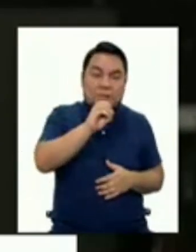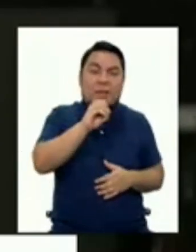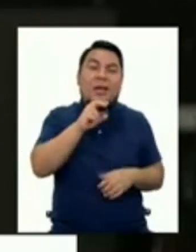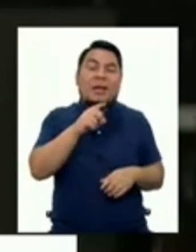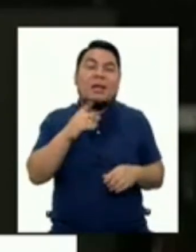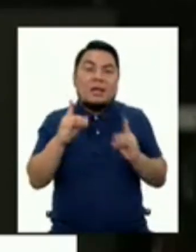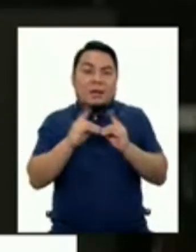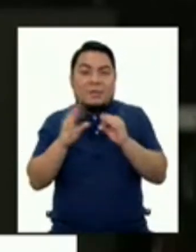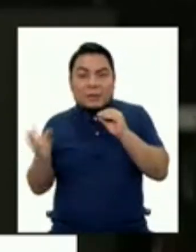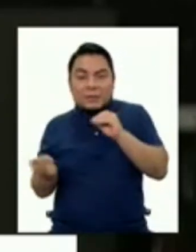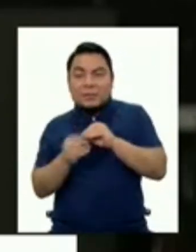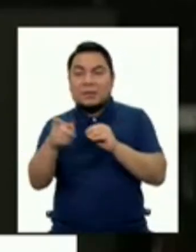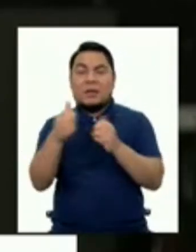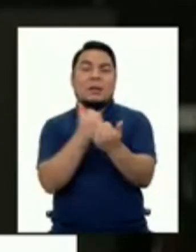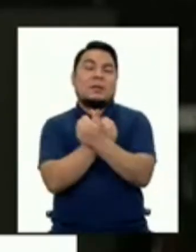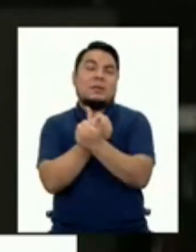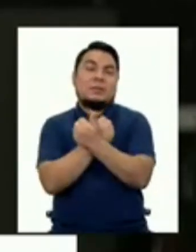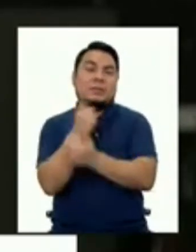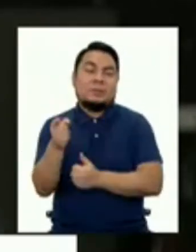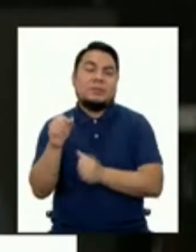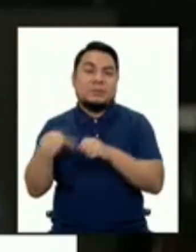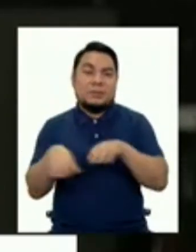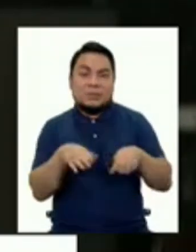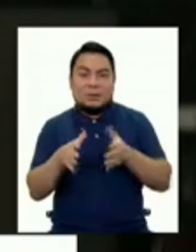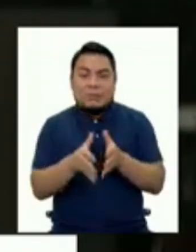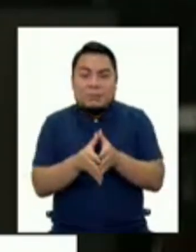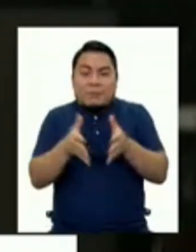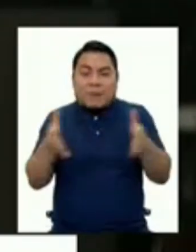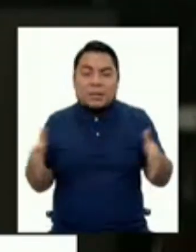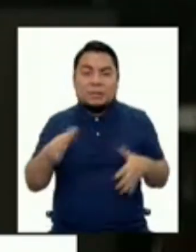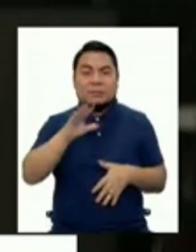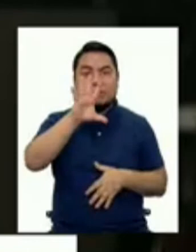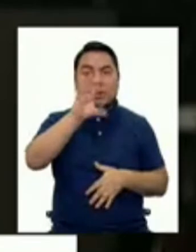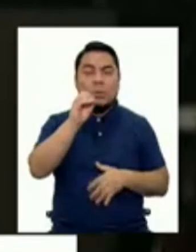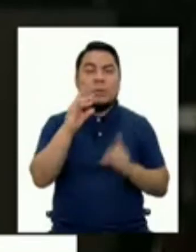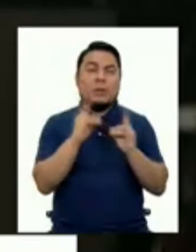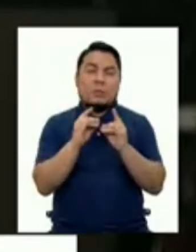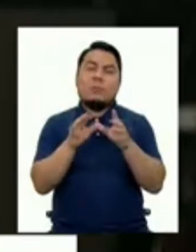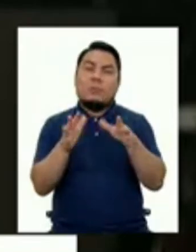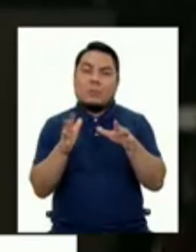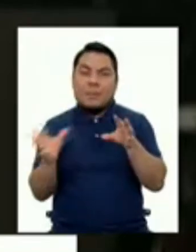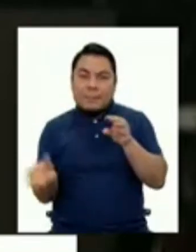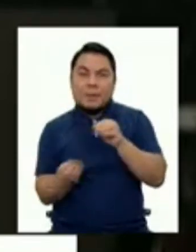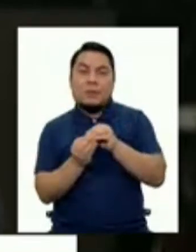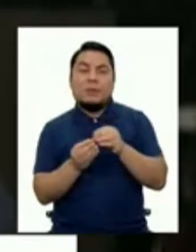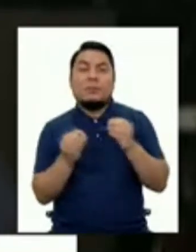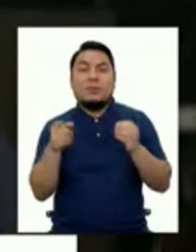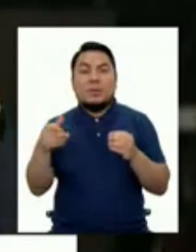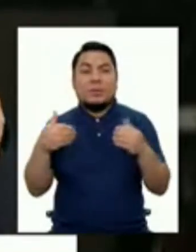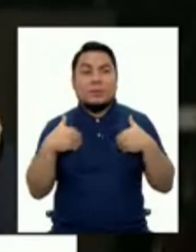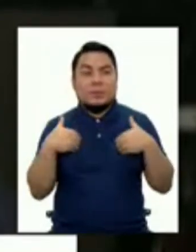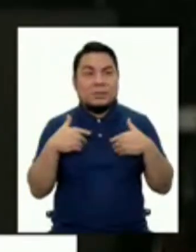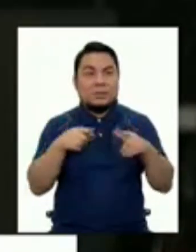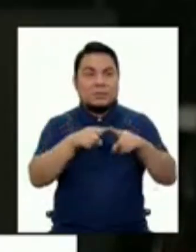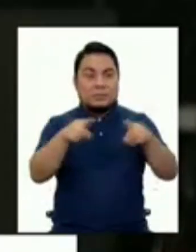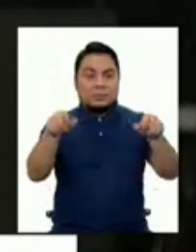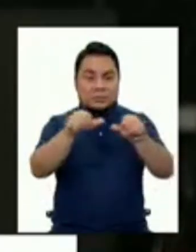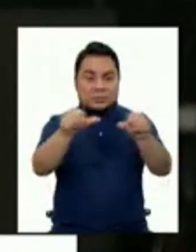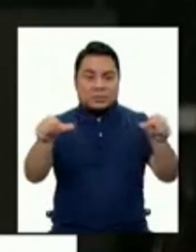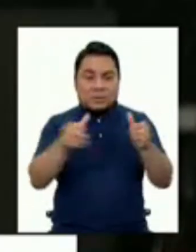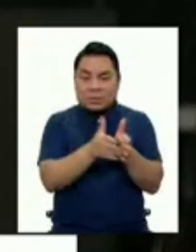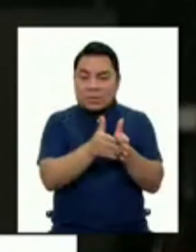adicionales, Ayacucho se va a hacer una ampliación de 50 camas por lo menos, ya que tienen un tendido